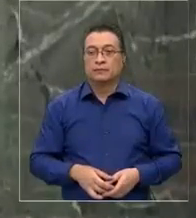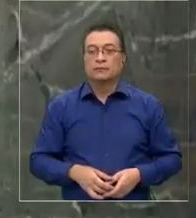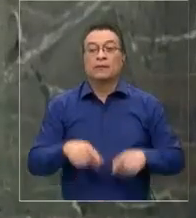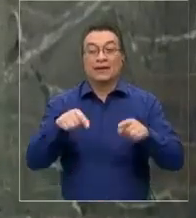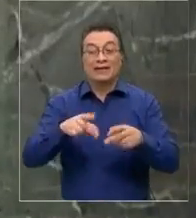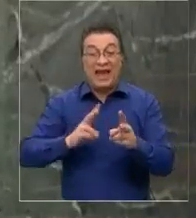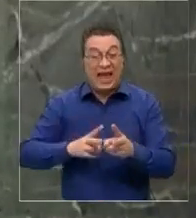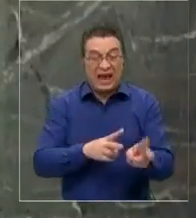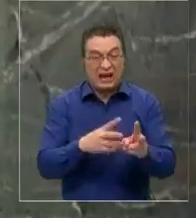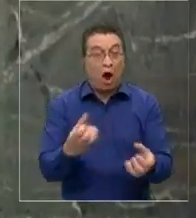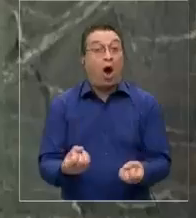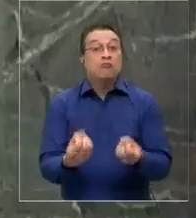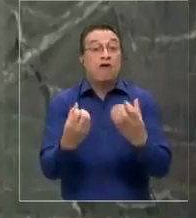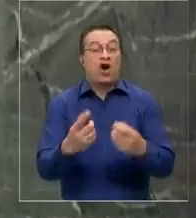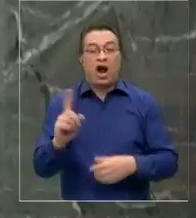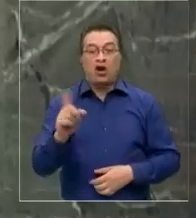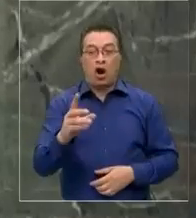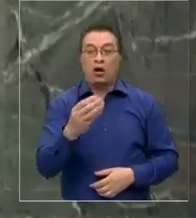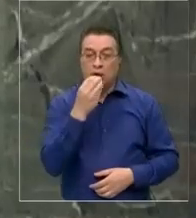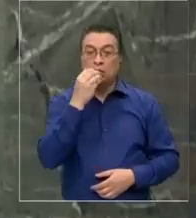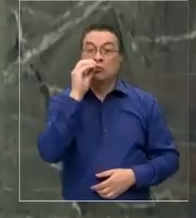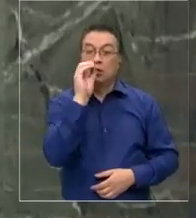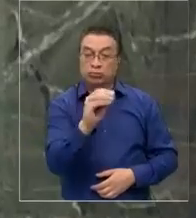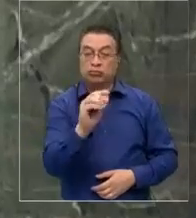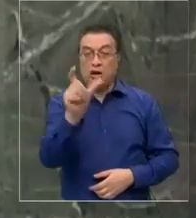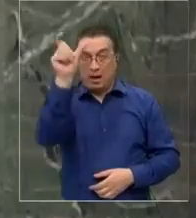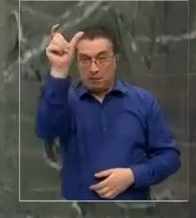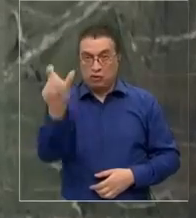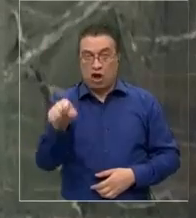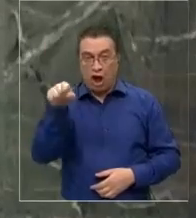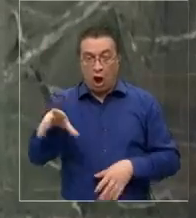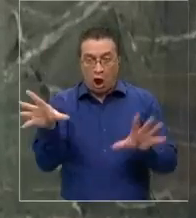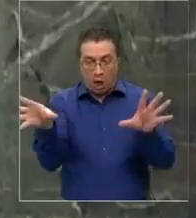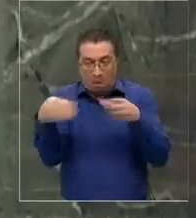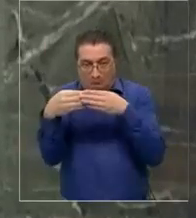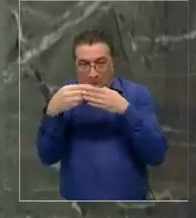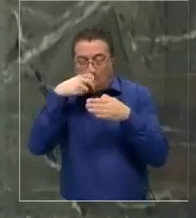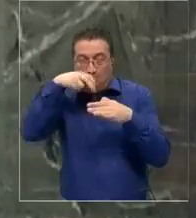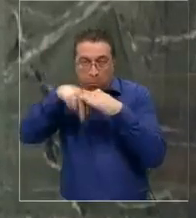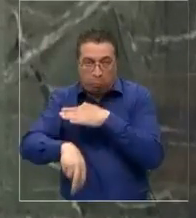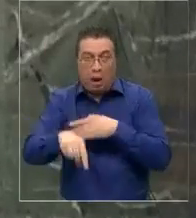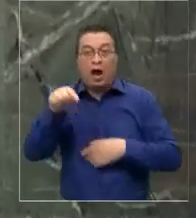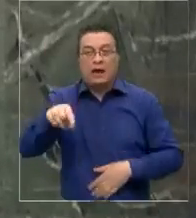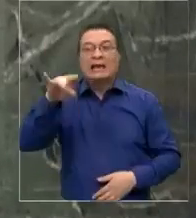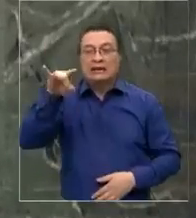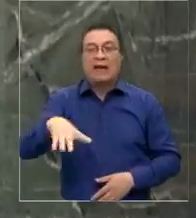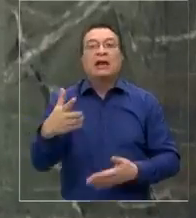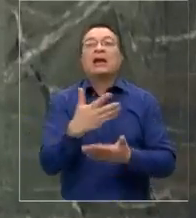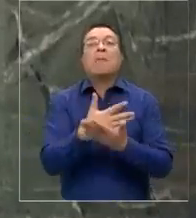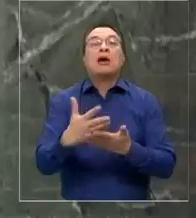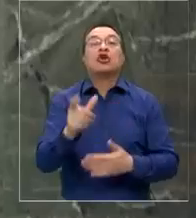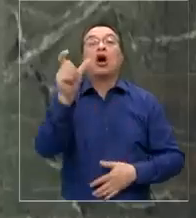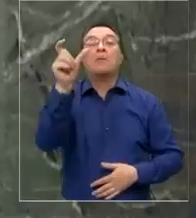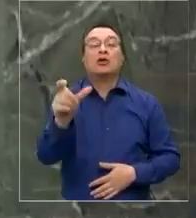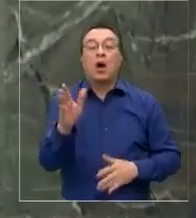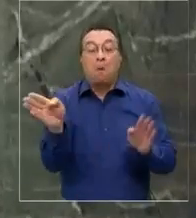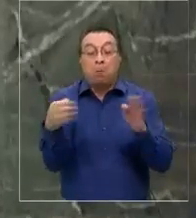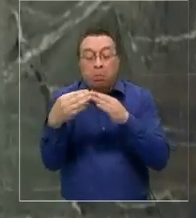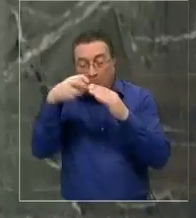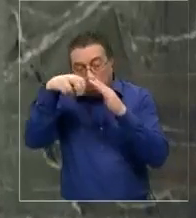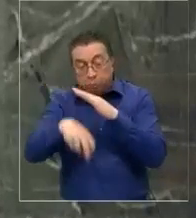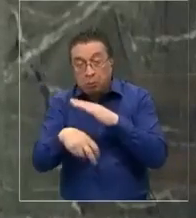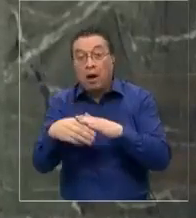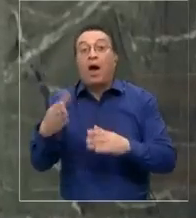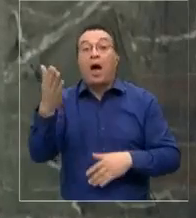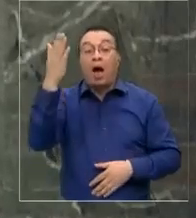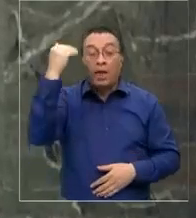Esta guerra no fue provocada, fue una elección de alguien que está ahora refugiado en su búnker. Y sabemos qué ocurrió con la persona que se refugió en su